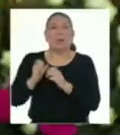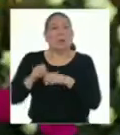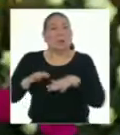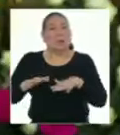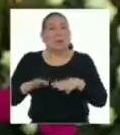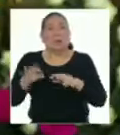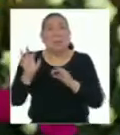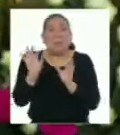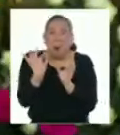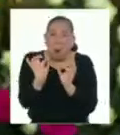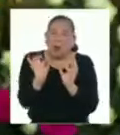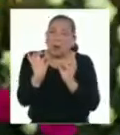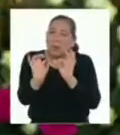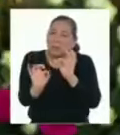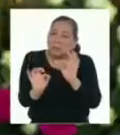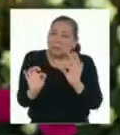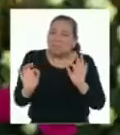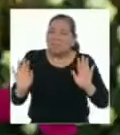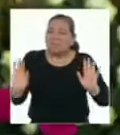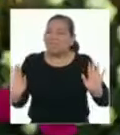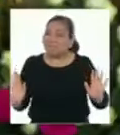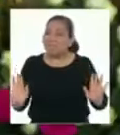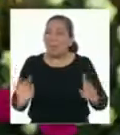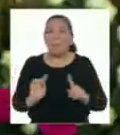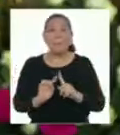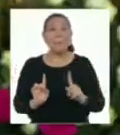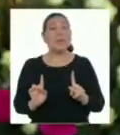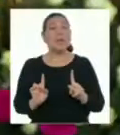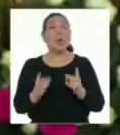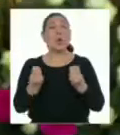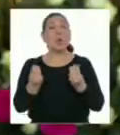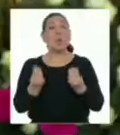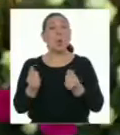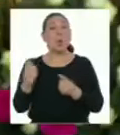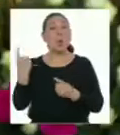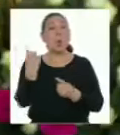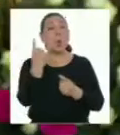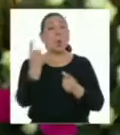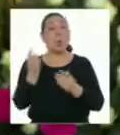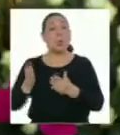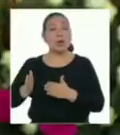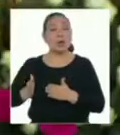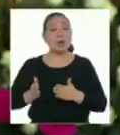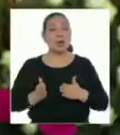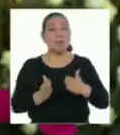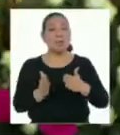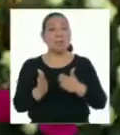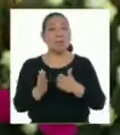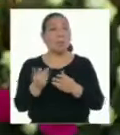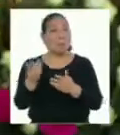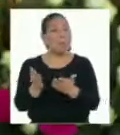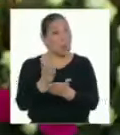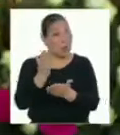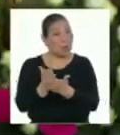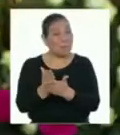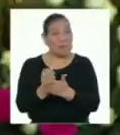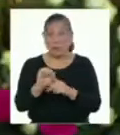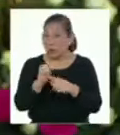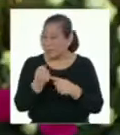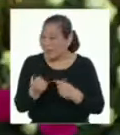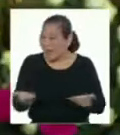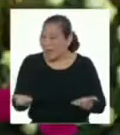o goteo, sin nombrarlo, como único camino para resolver los problemas sociales. No se